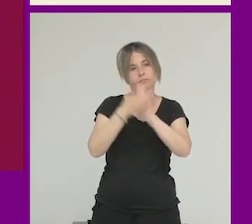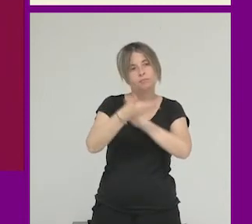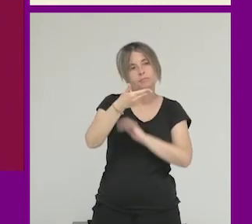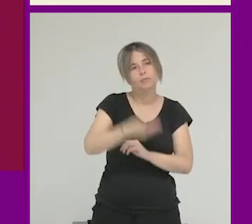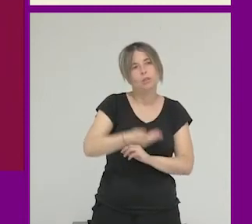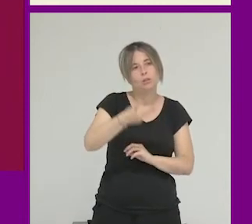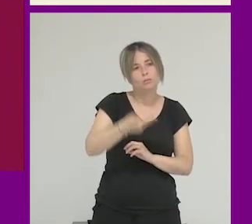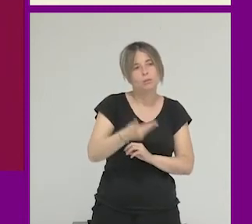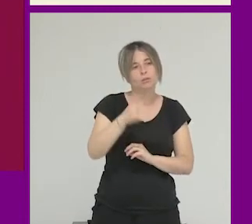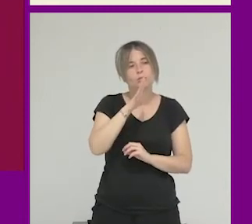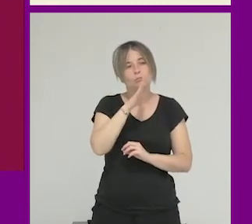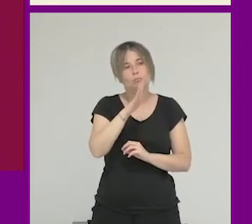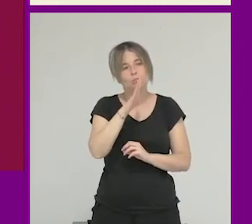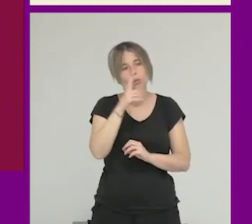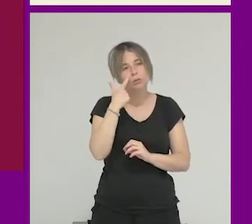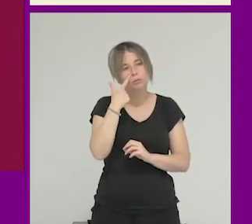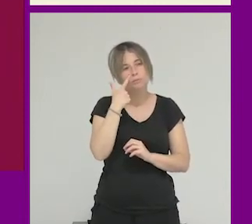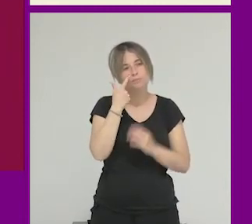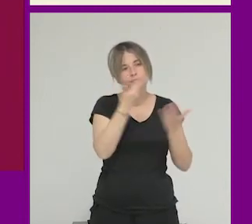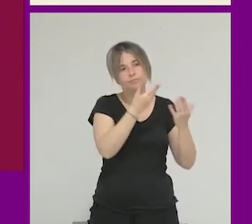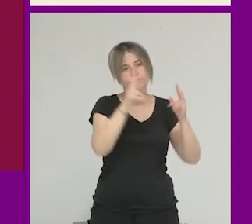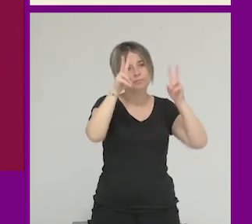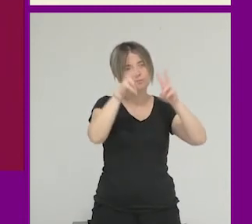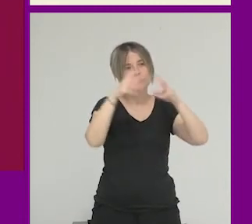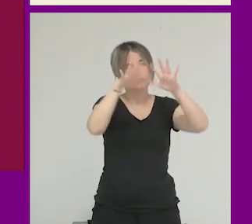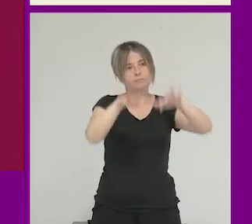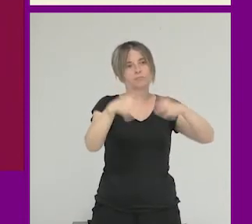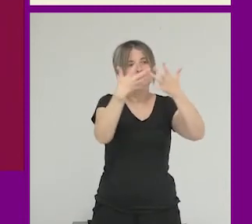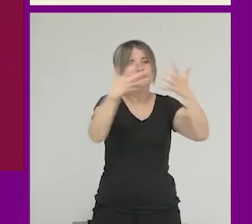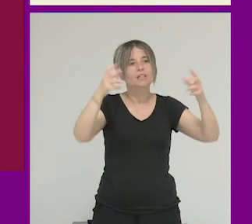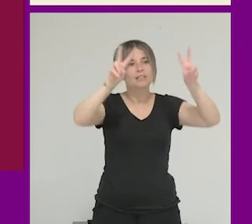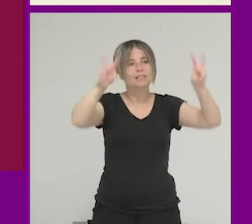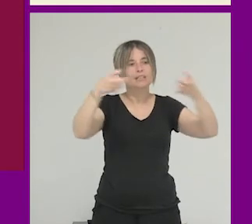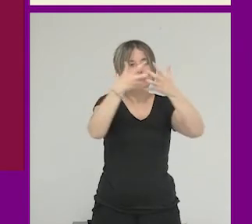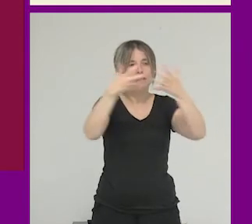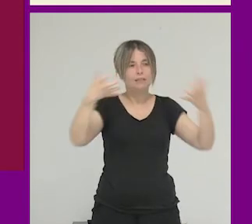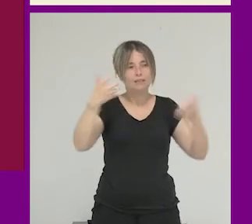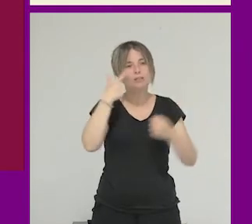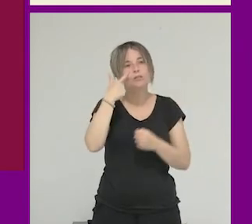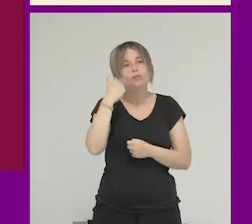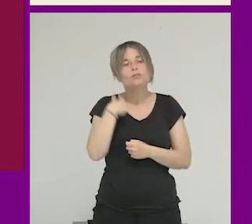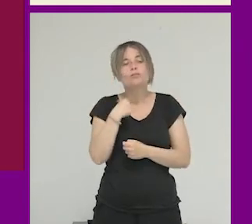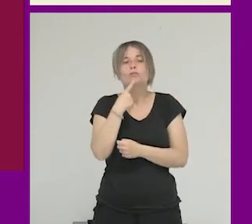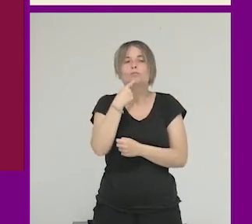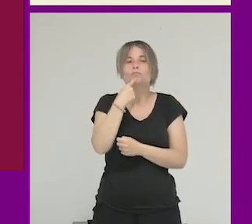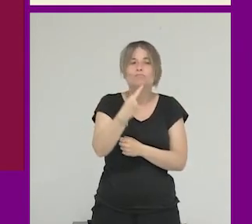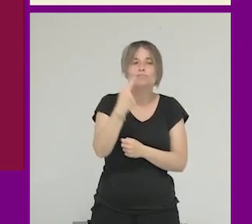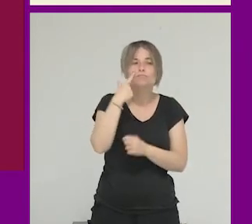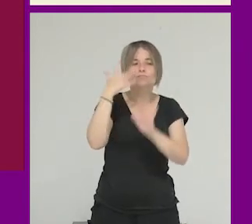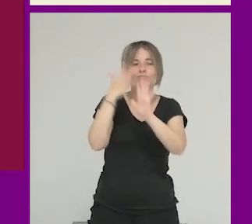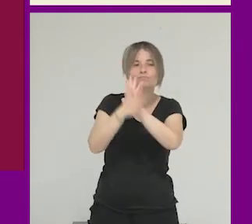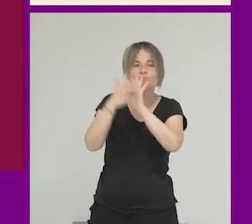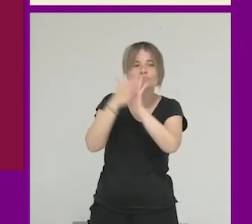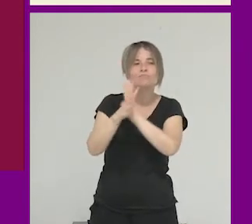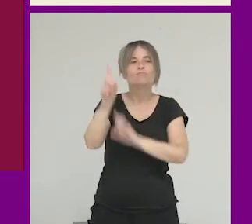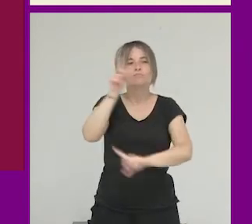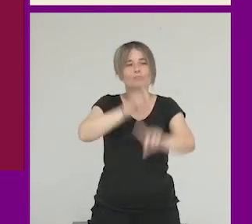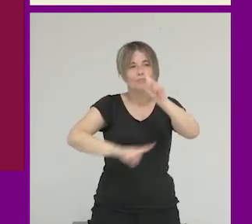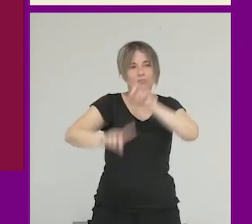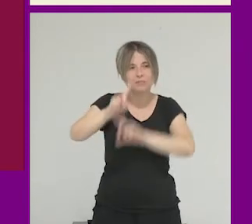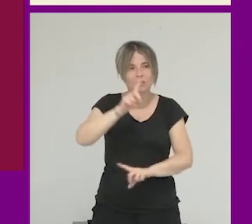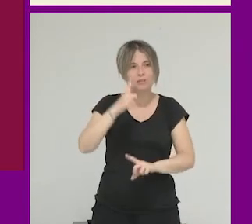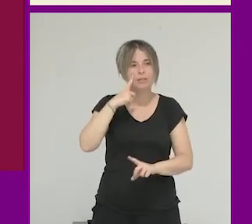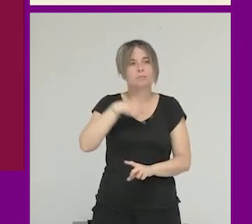gainera izenburuan ja adierazten ditut gauza batzuk agian problematikoak izan aldiela,